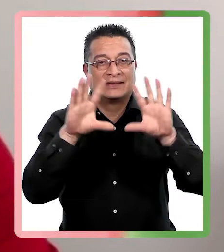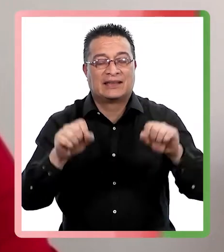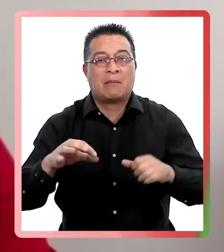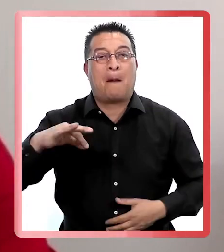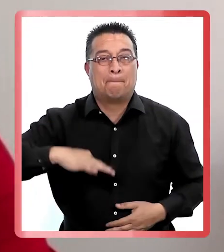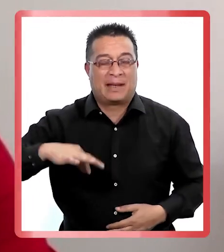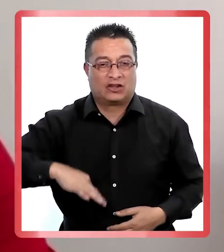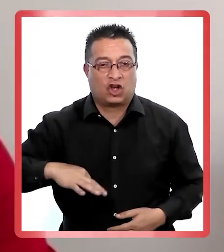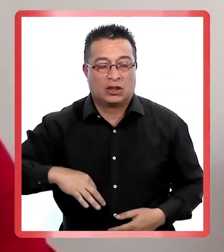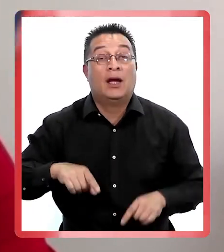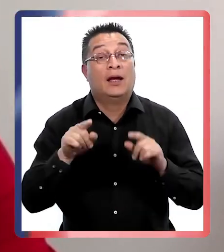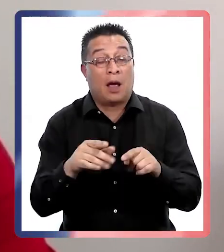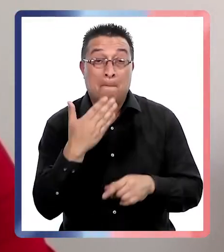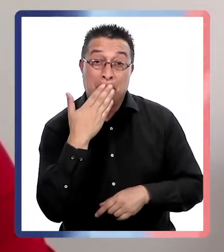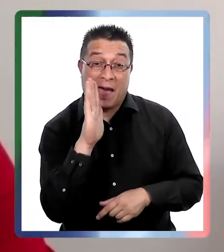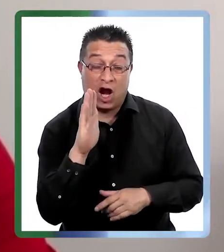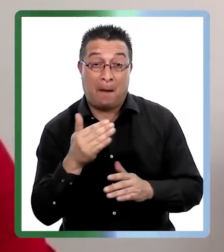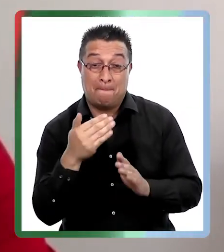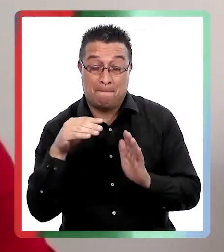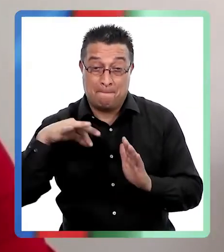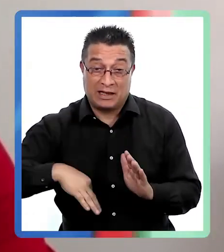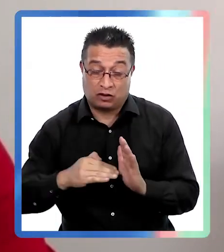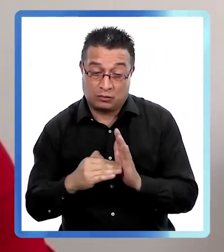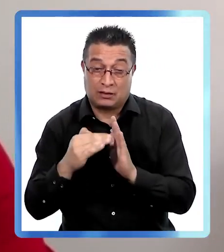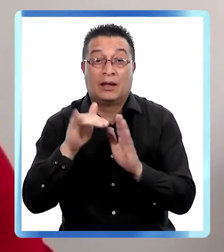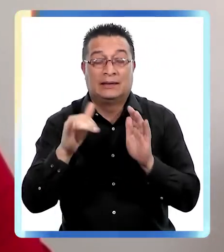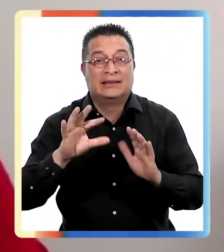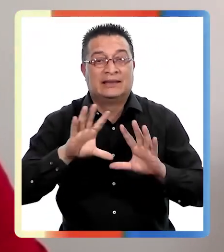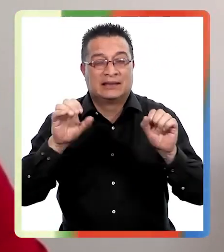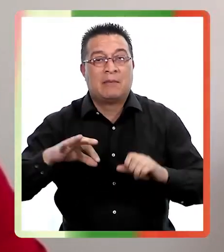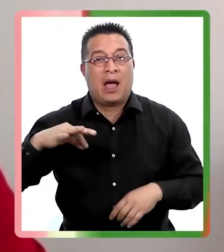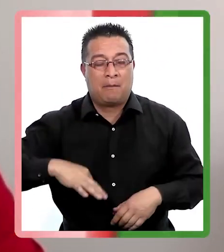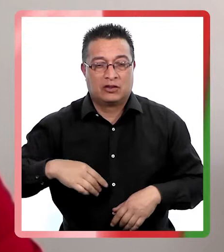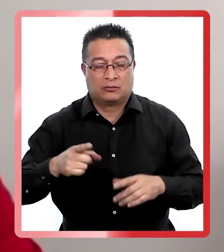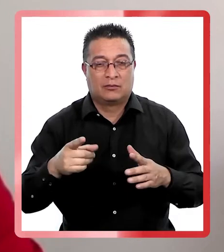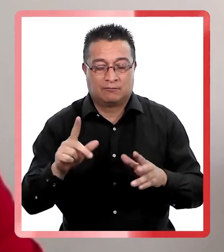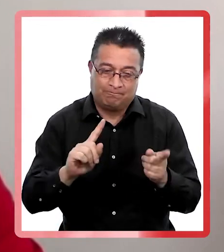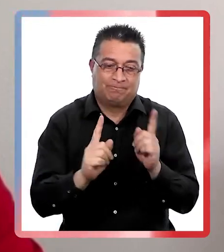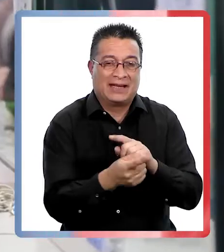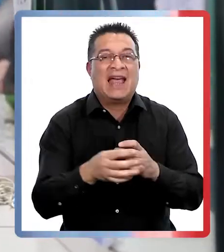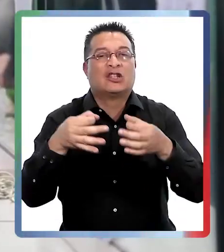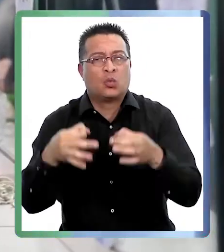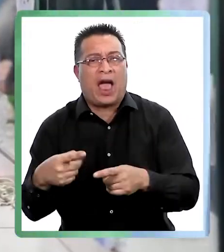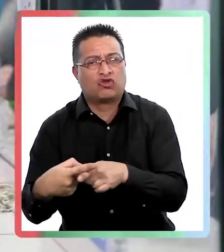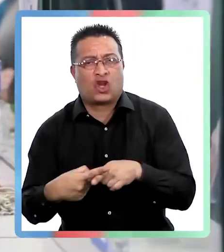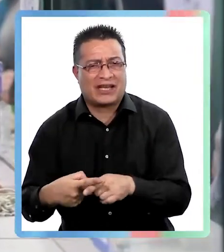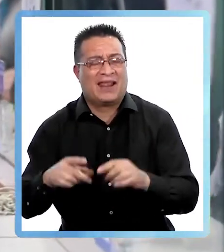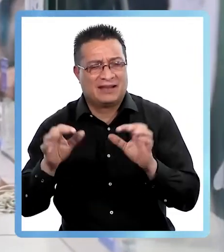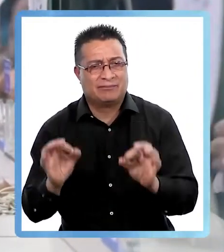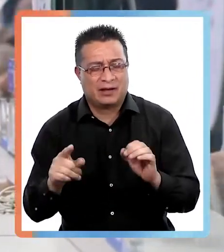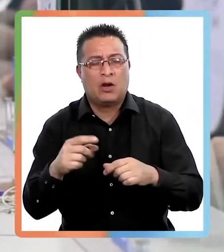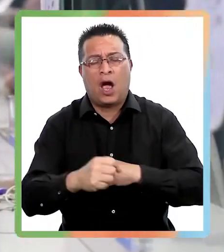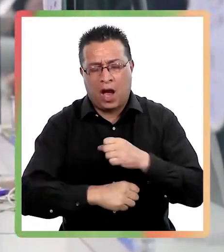con un norte, que es mejorar las pensiones y convertir nuestro sistema de pensiones en un verdadero sistema de seguridad social. Y ya llevamos varios años